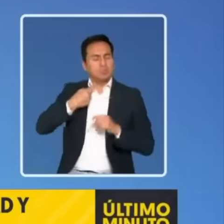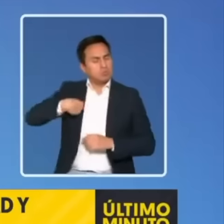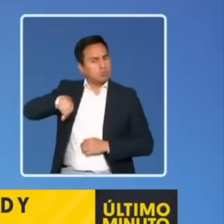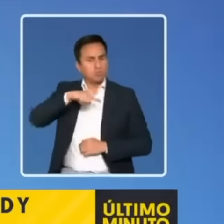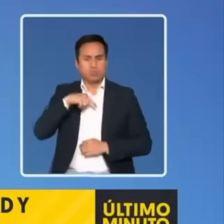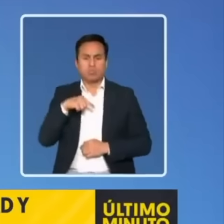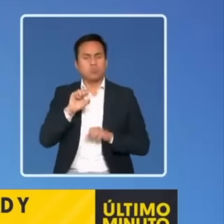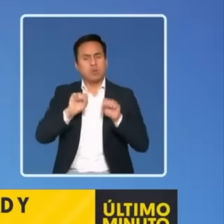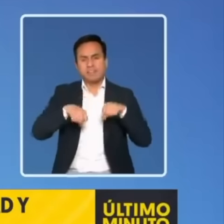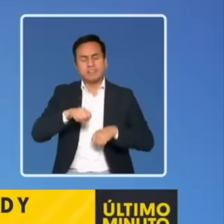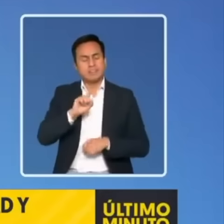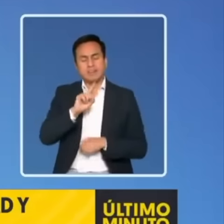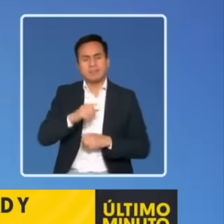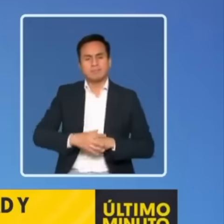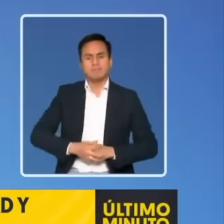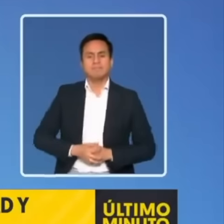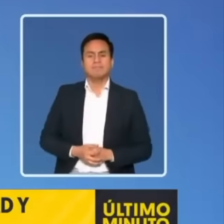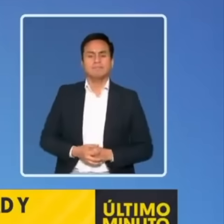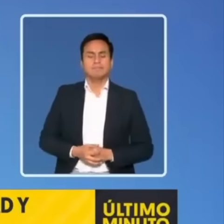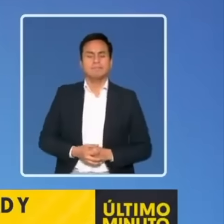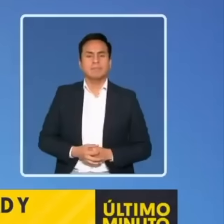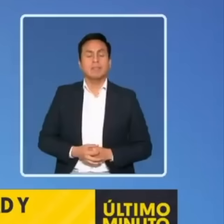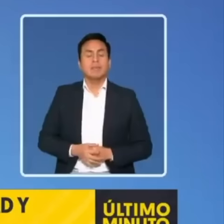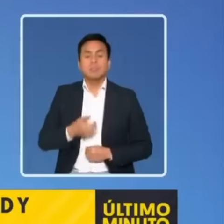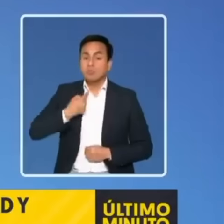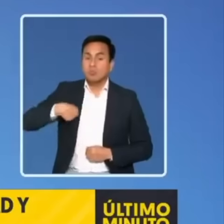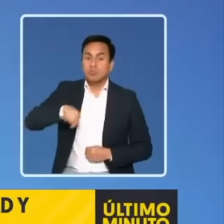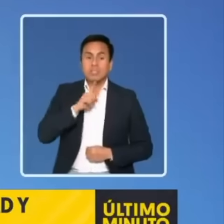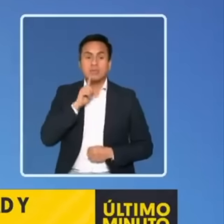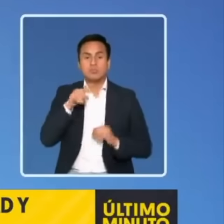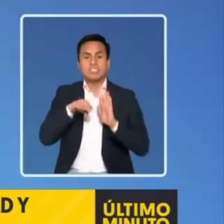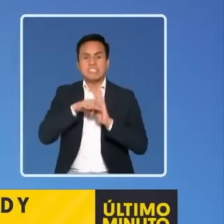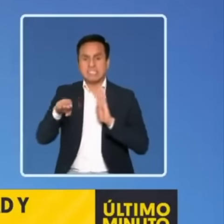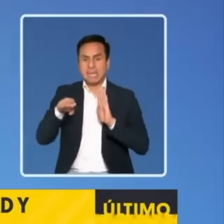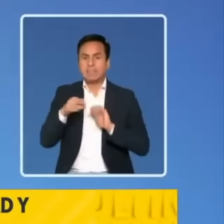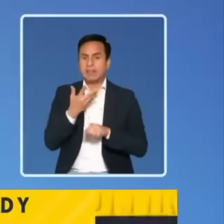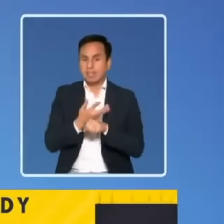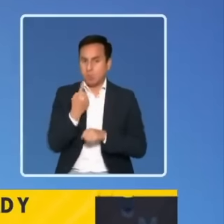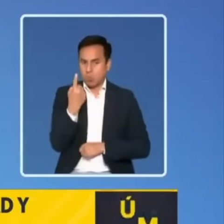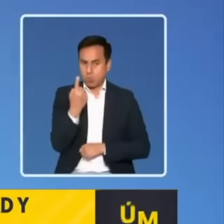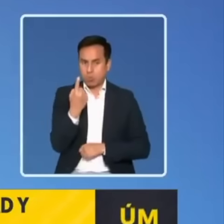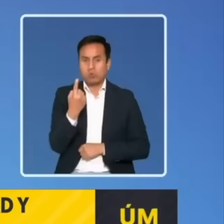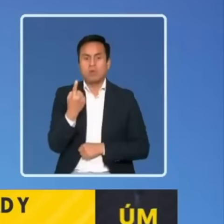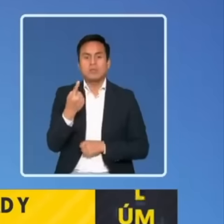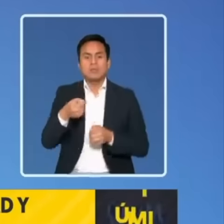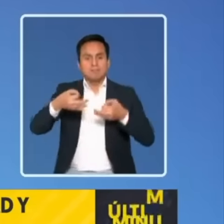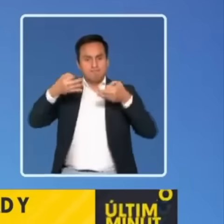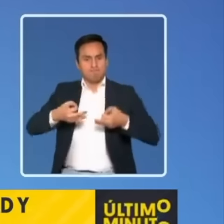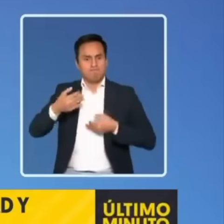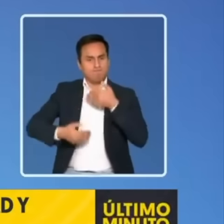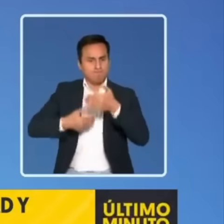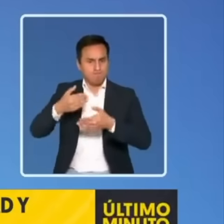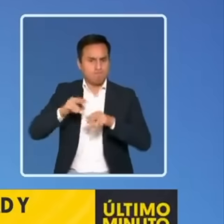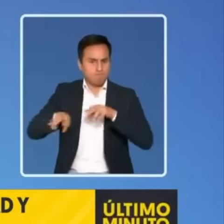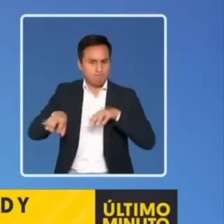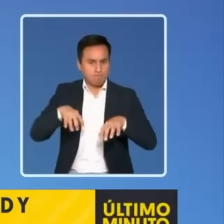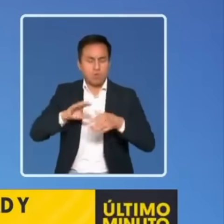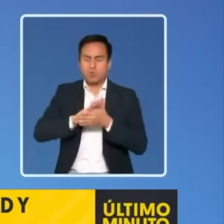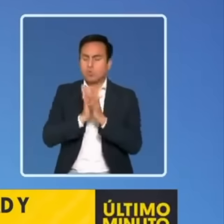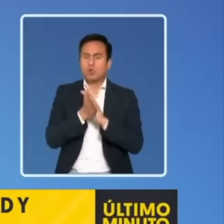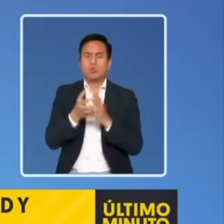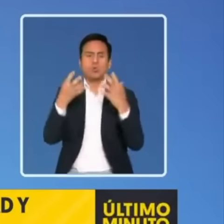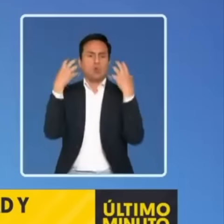no vamos a aceptar. En esto tenemos un estándar, hemos actuado de manera categórica y haciendo todo